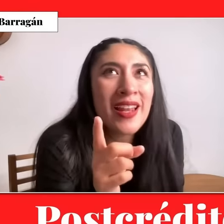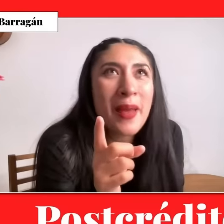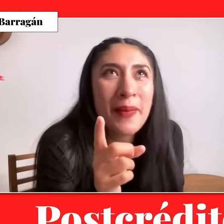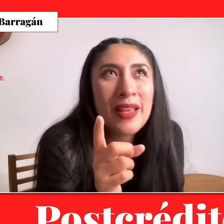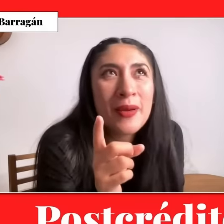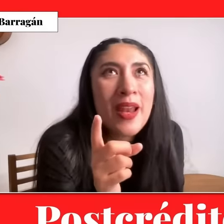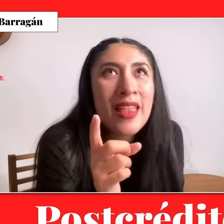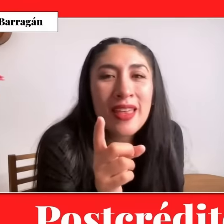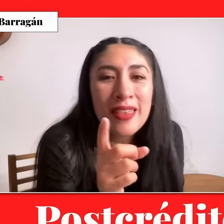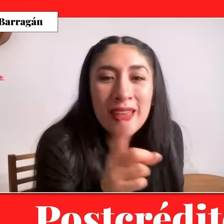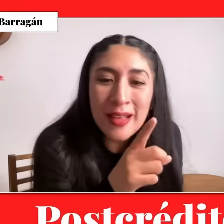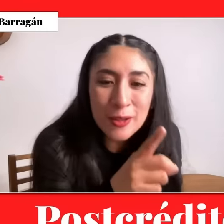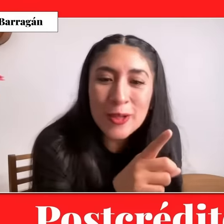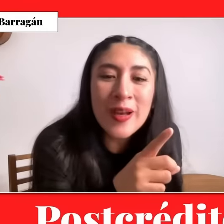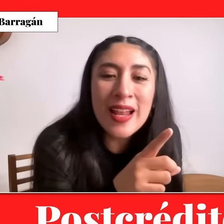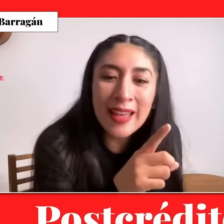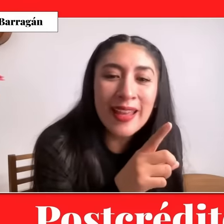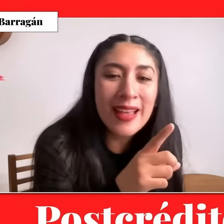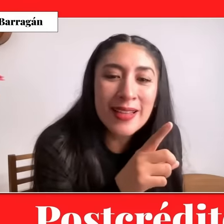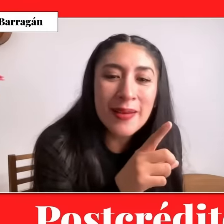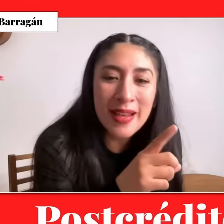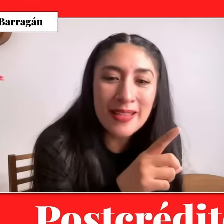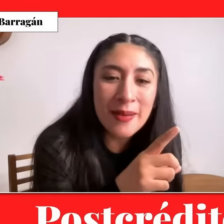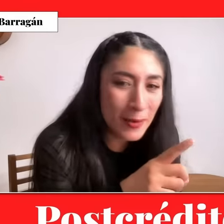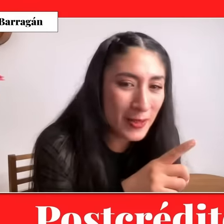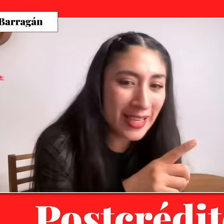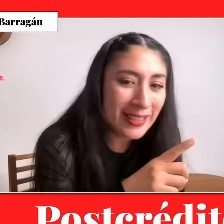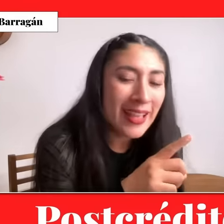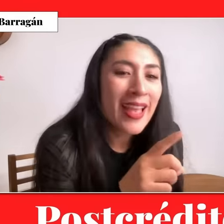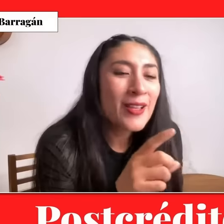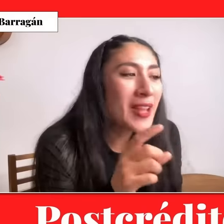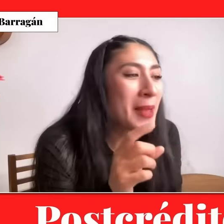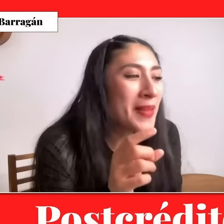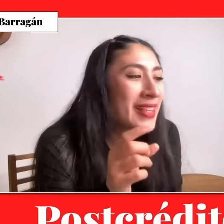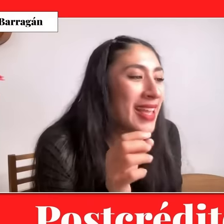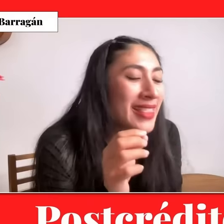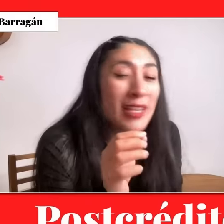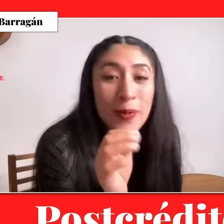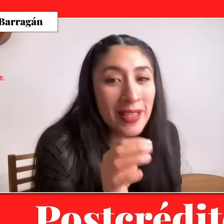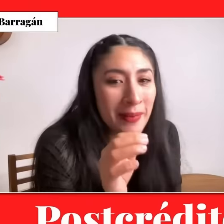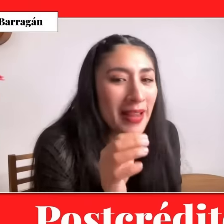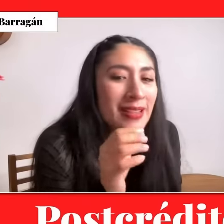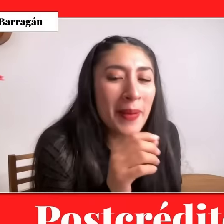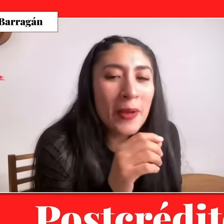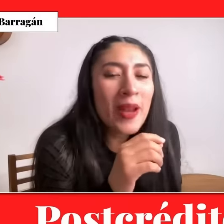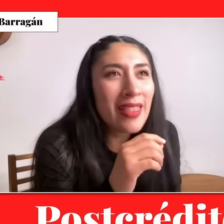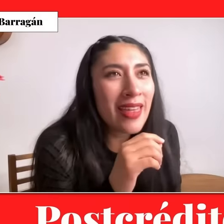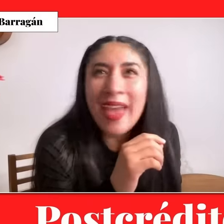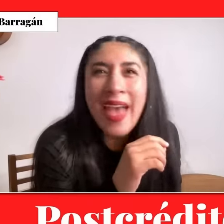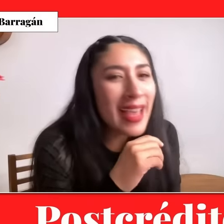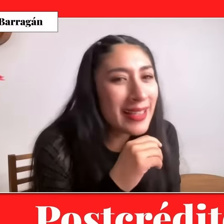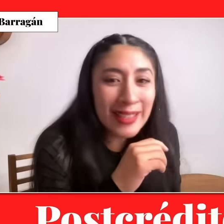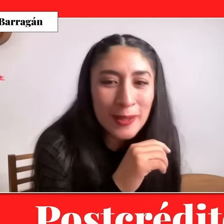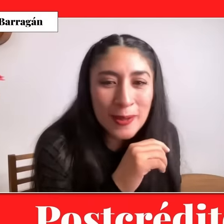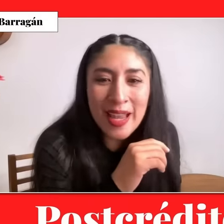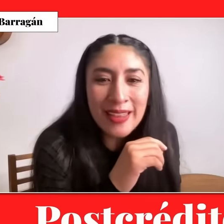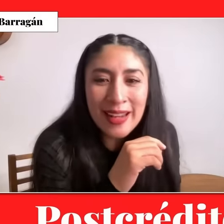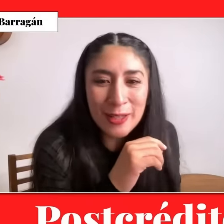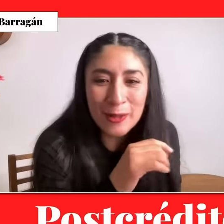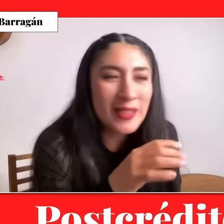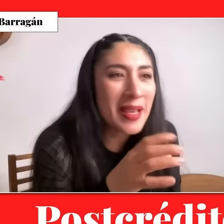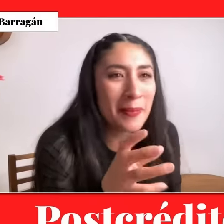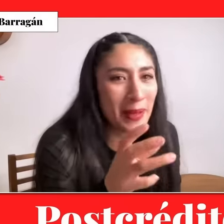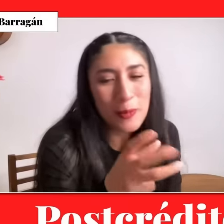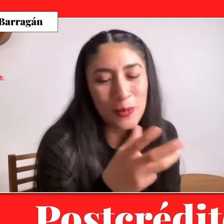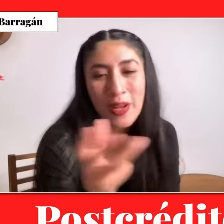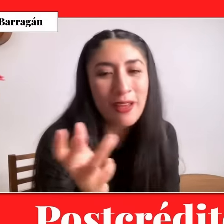vi la película de digna Choa la que le hace Vanessa baucher solamente después de ver esa película dije Ay sí quiero estudiar